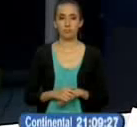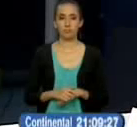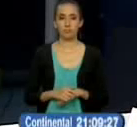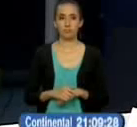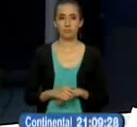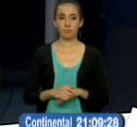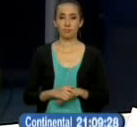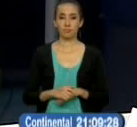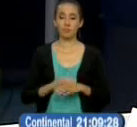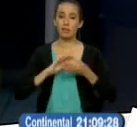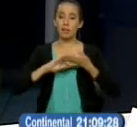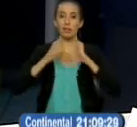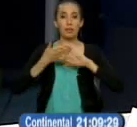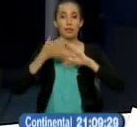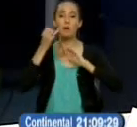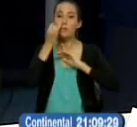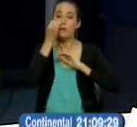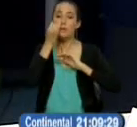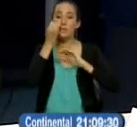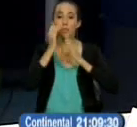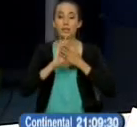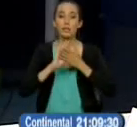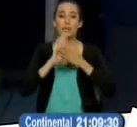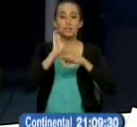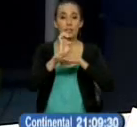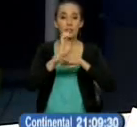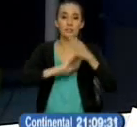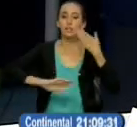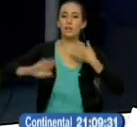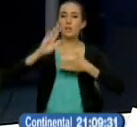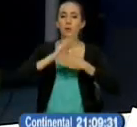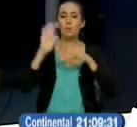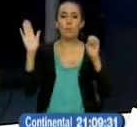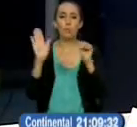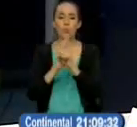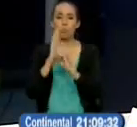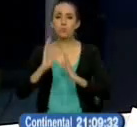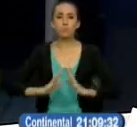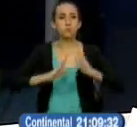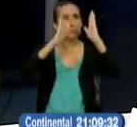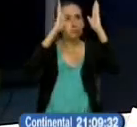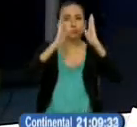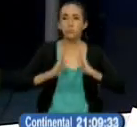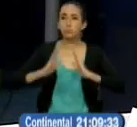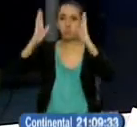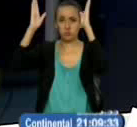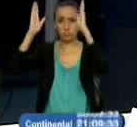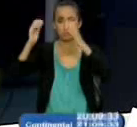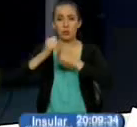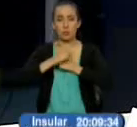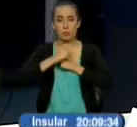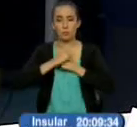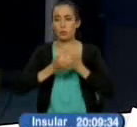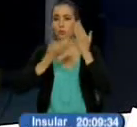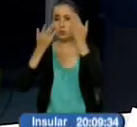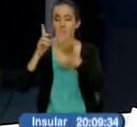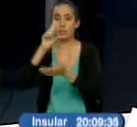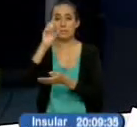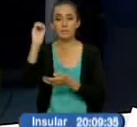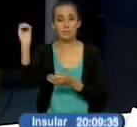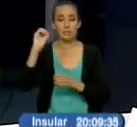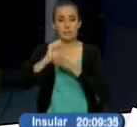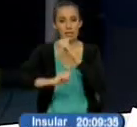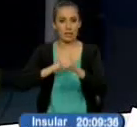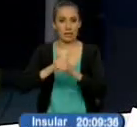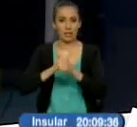Y la Confederación de Nacionalidades Indígenas del Ecuador, CONAIE, ocupará el bien inmueble ubicado en la Granada 6 de diciembre durante 100 años.